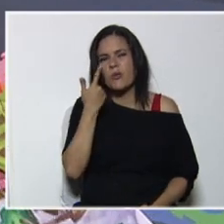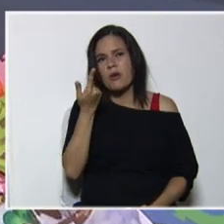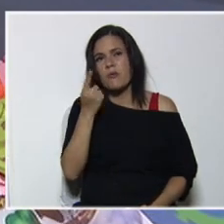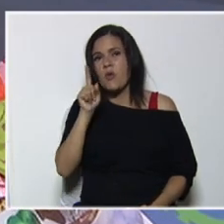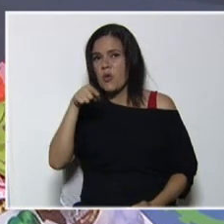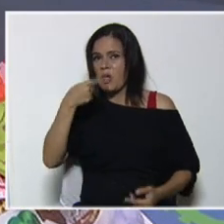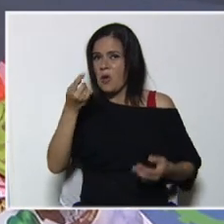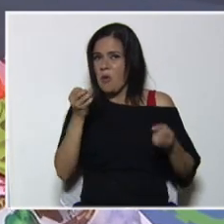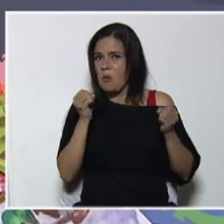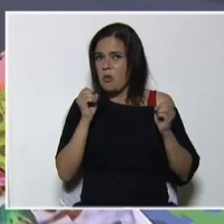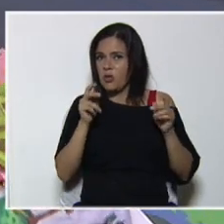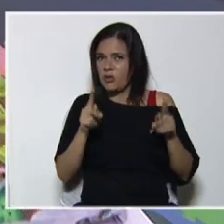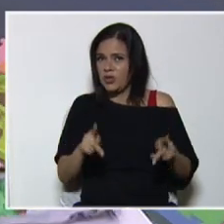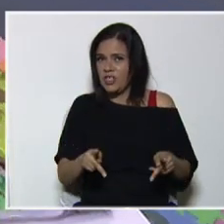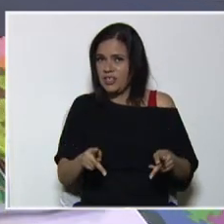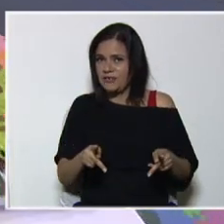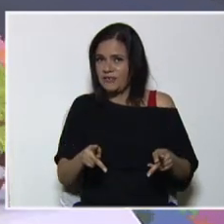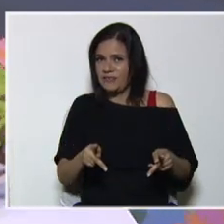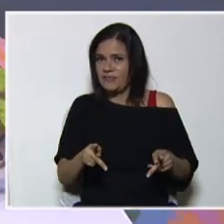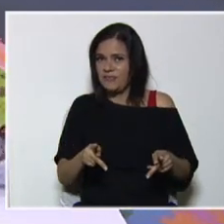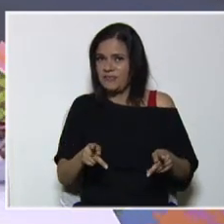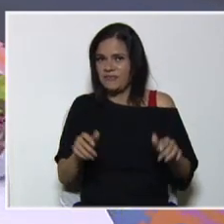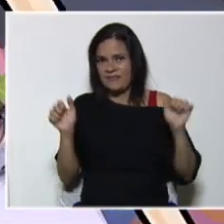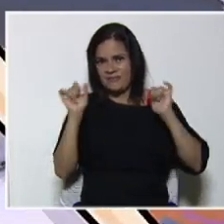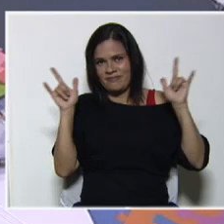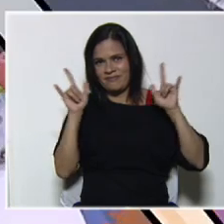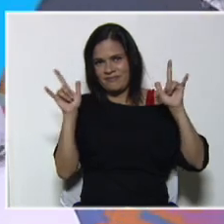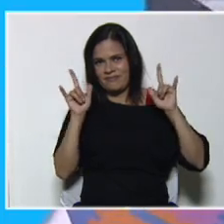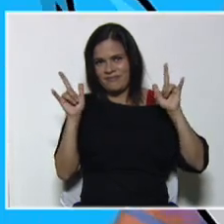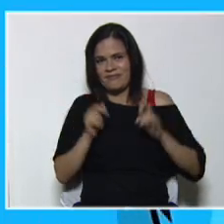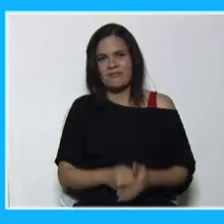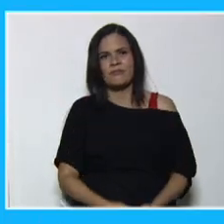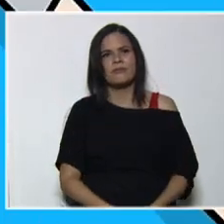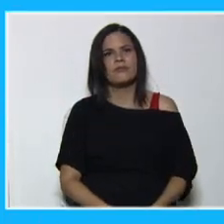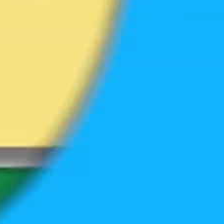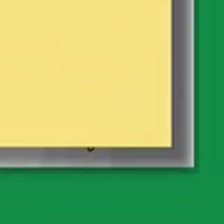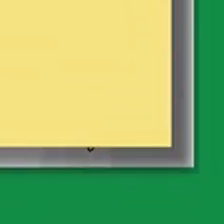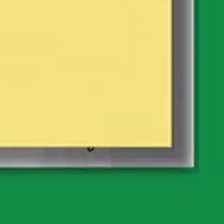nueva oportunidad. Bendiciones para todos, un abrazo.